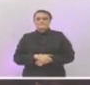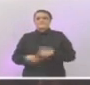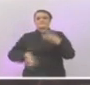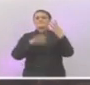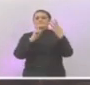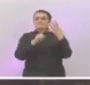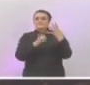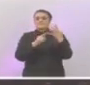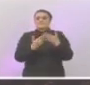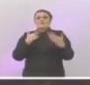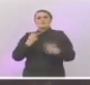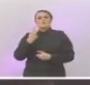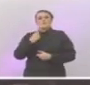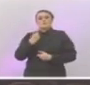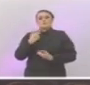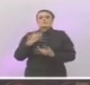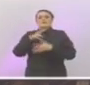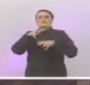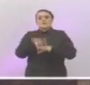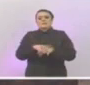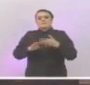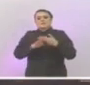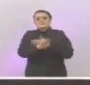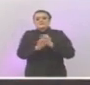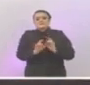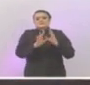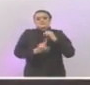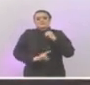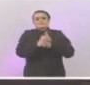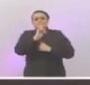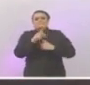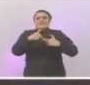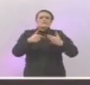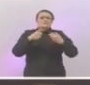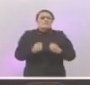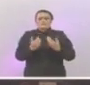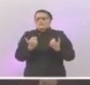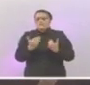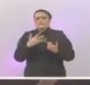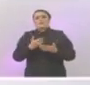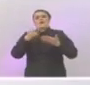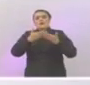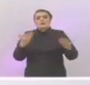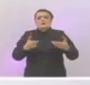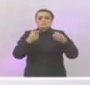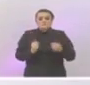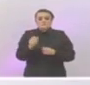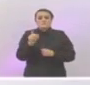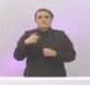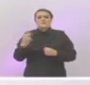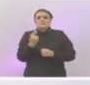Cuarto, una política integral de prevención del delito. En seguridad pública, sin duda, lograremos más